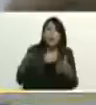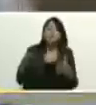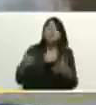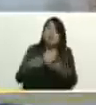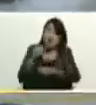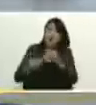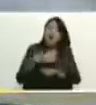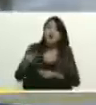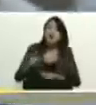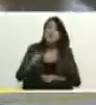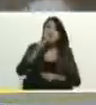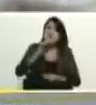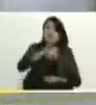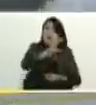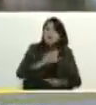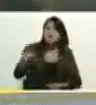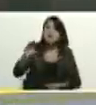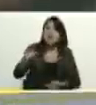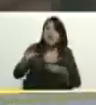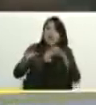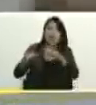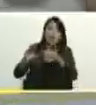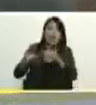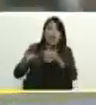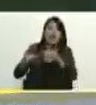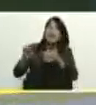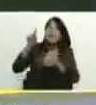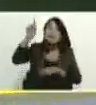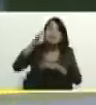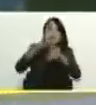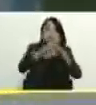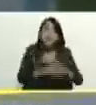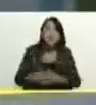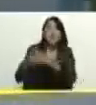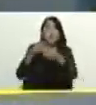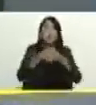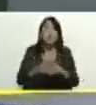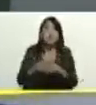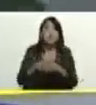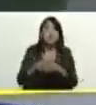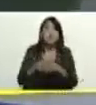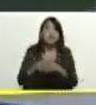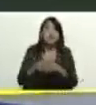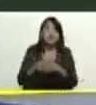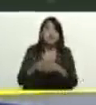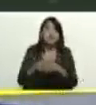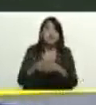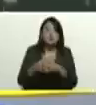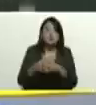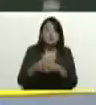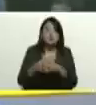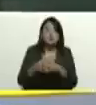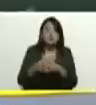ejecutado y financiado desde el imperialismo norteamericano,